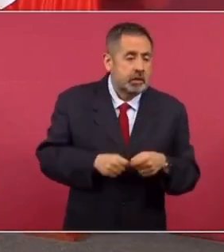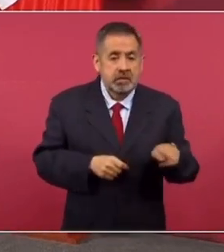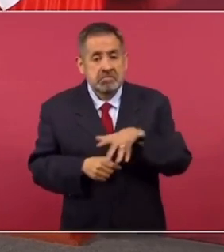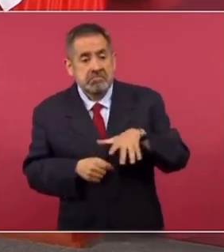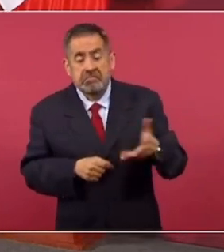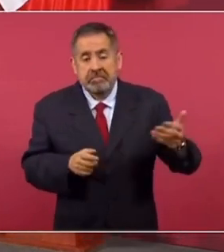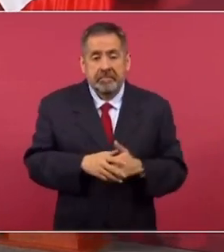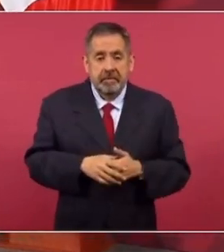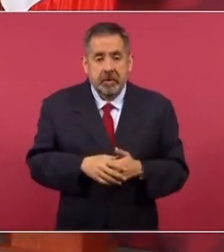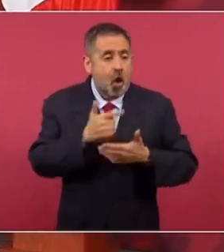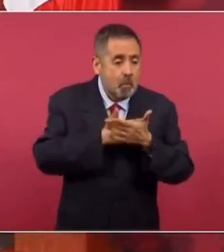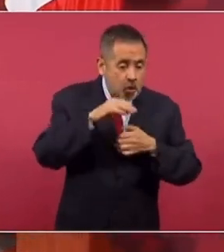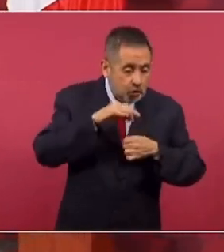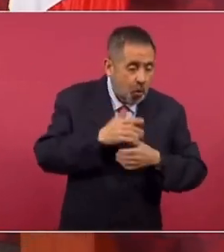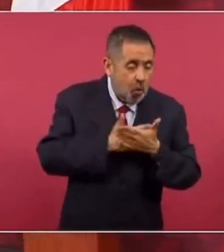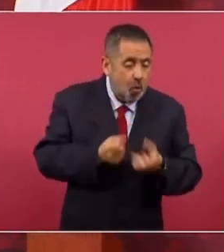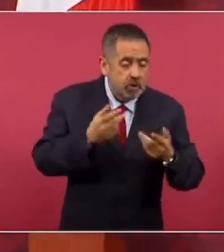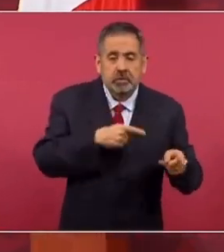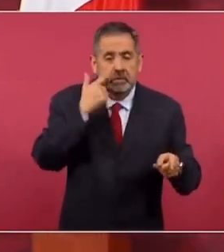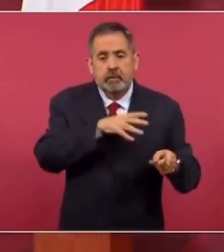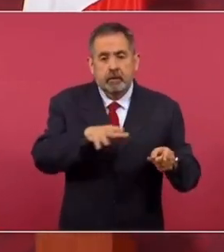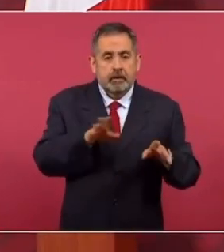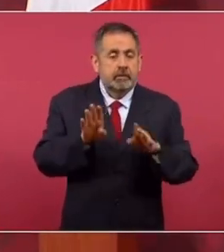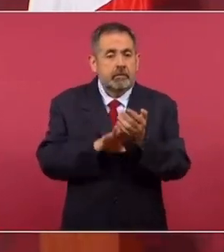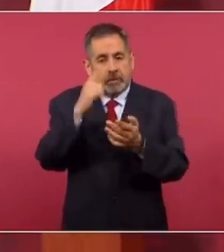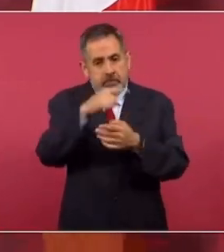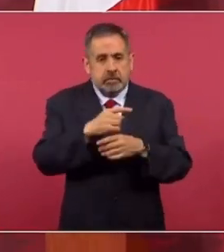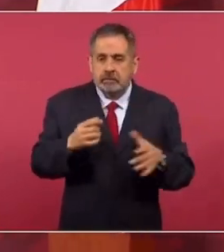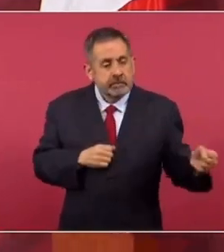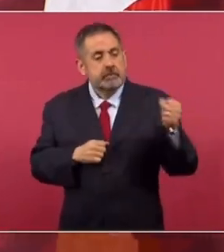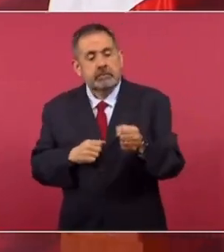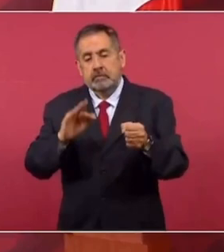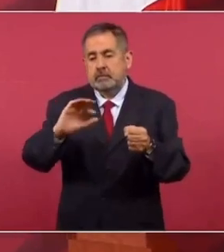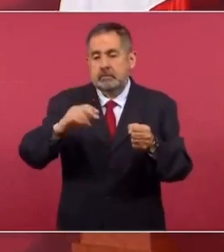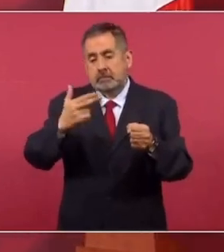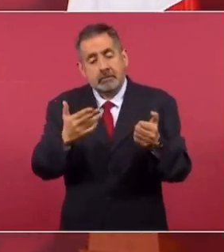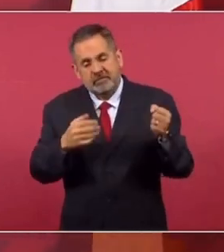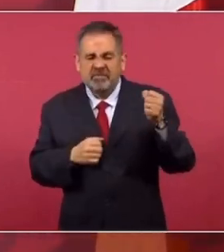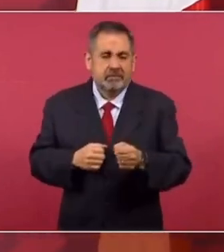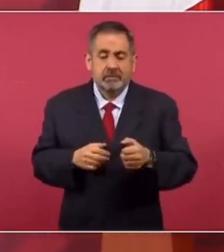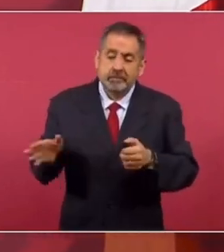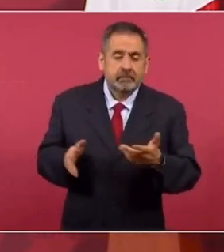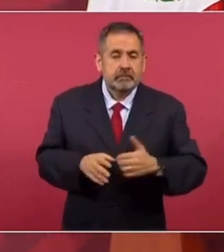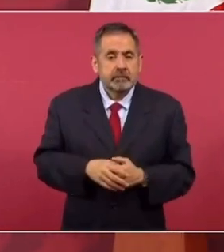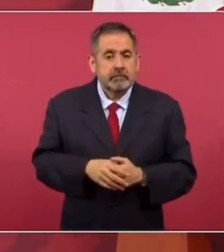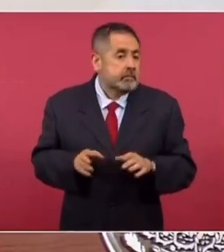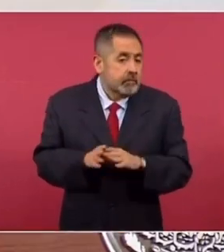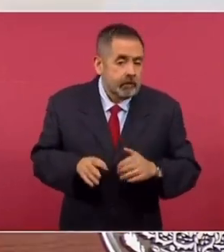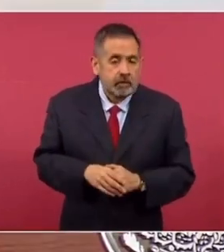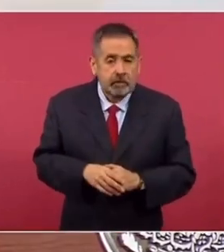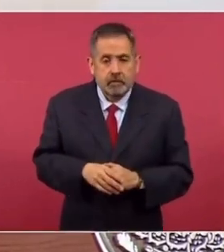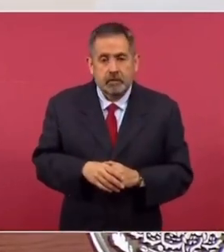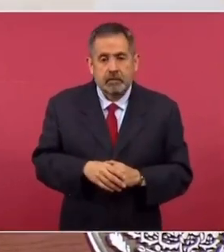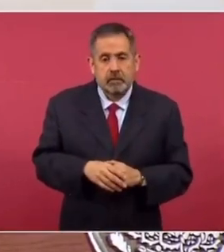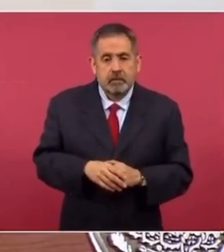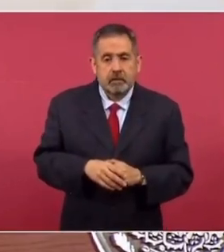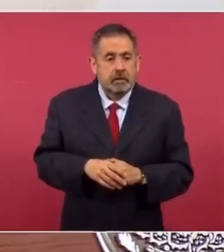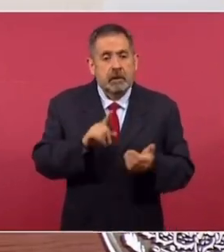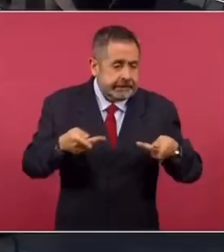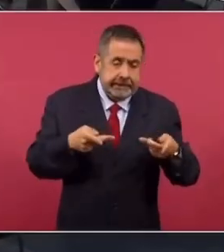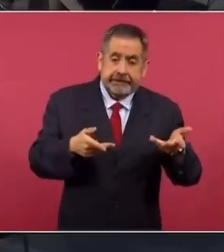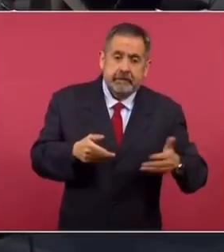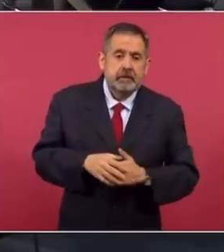negaron a contar los votos para imponer a Calderón. Y lo hicieron desde el